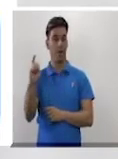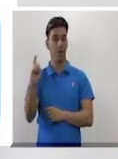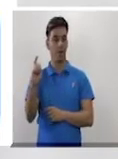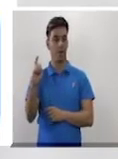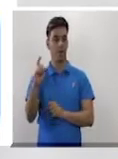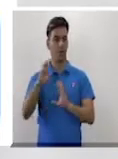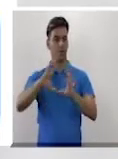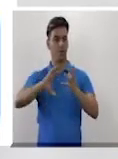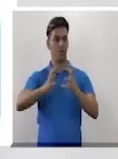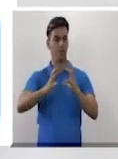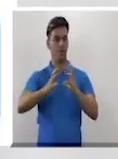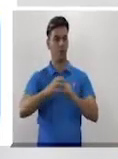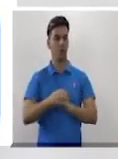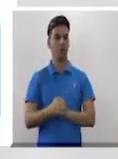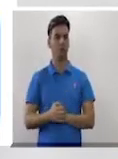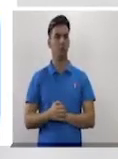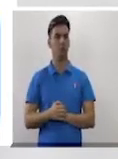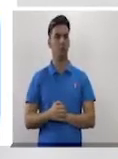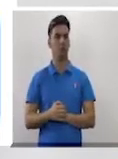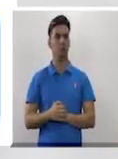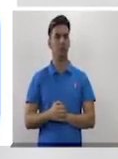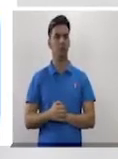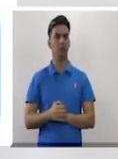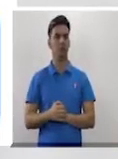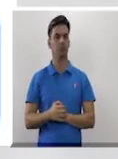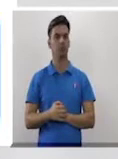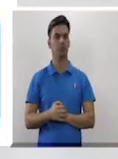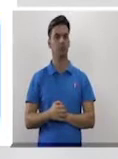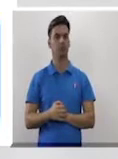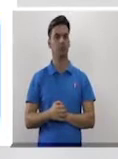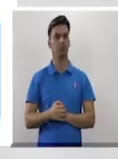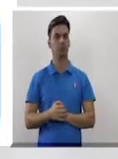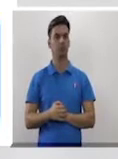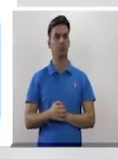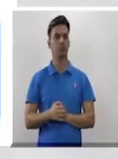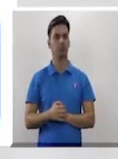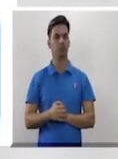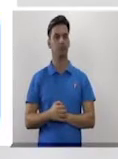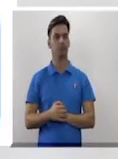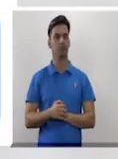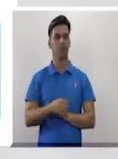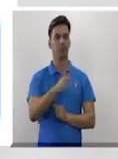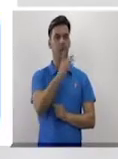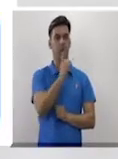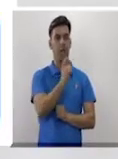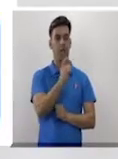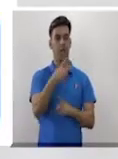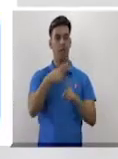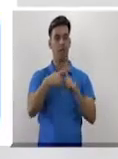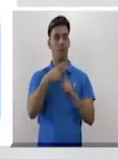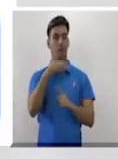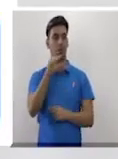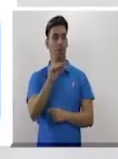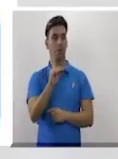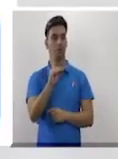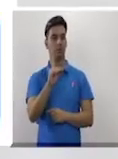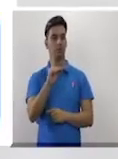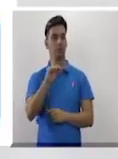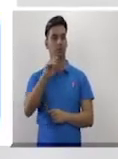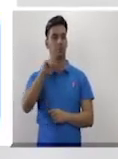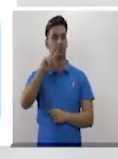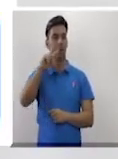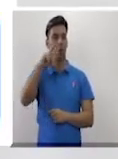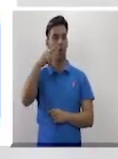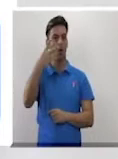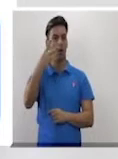X más D elevado al cuadrado. ¿Y quién es D en este caso? ¿Sí?